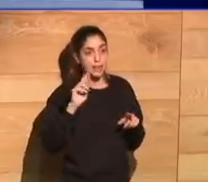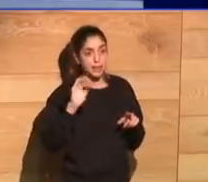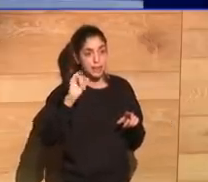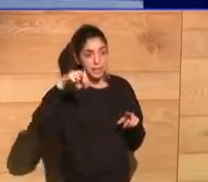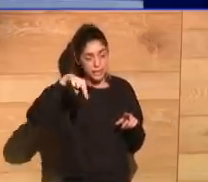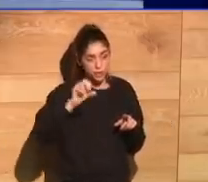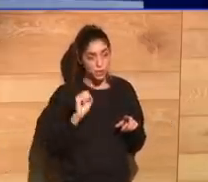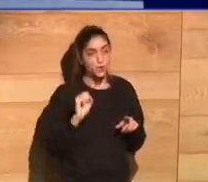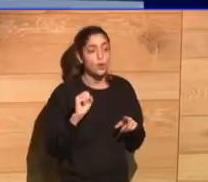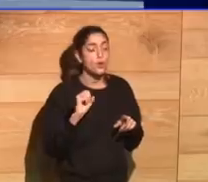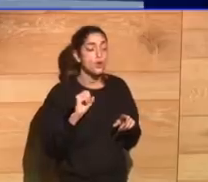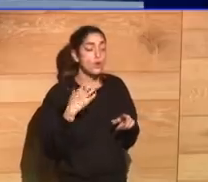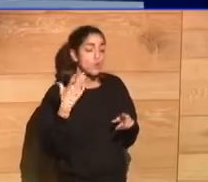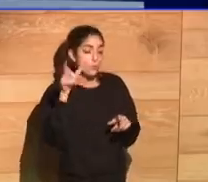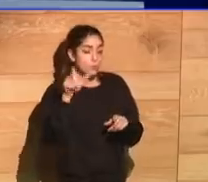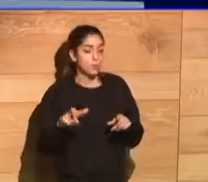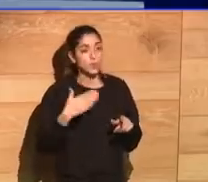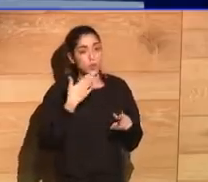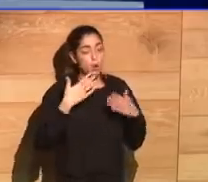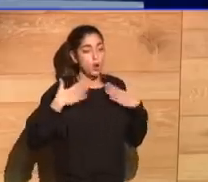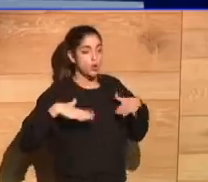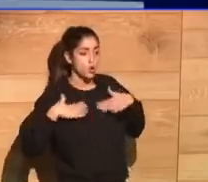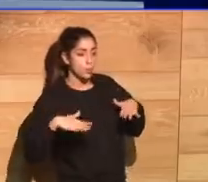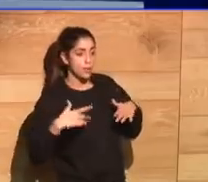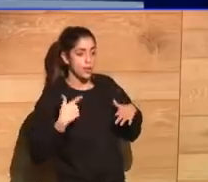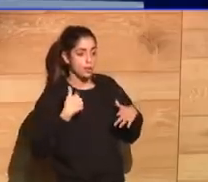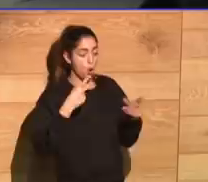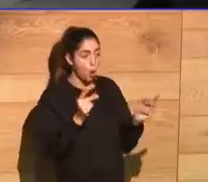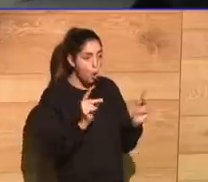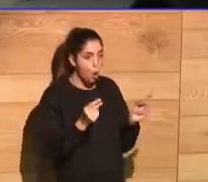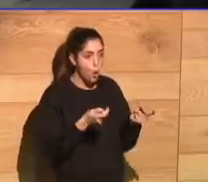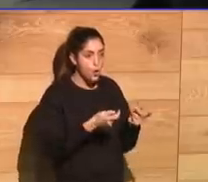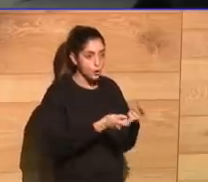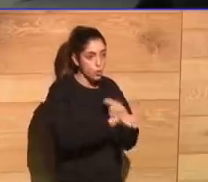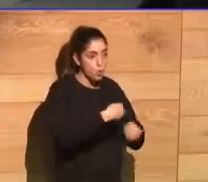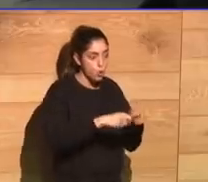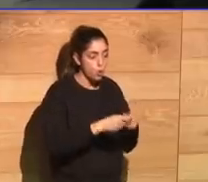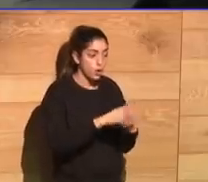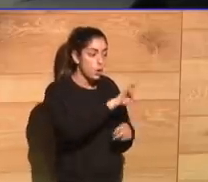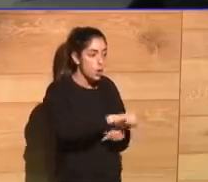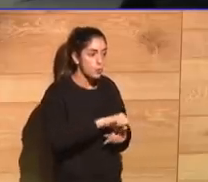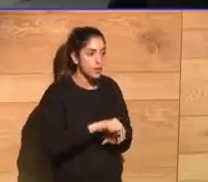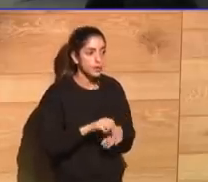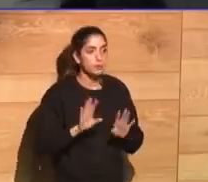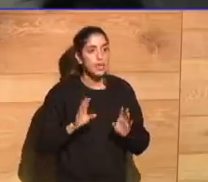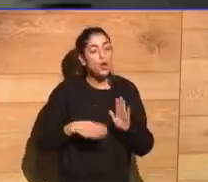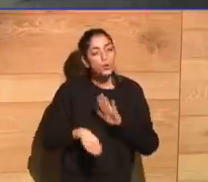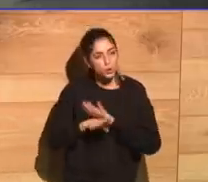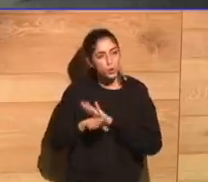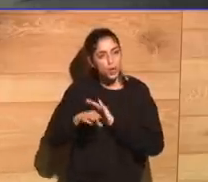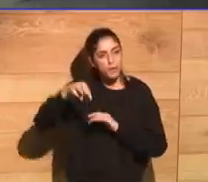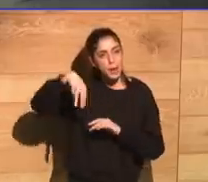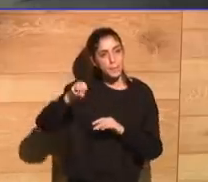compro oro para que Marlon Brando vaya leyendo. ¿Sigue vivo Marlon Brando? En